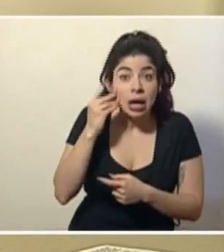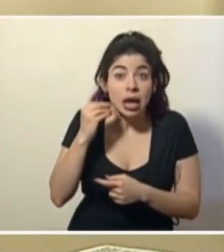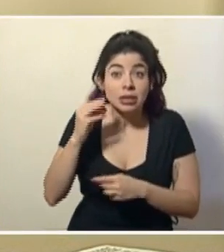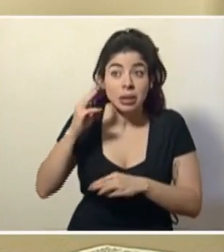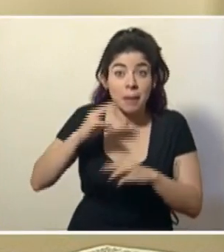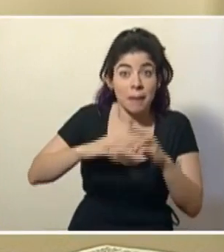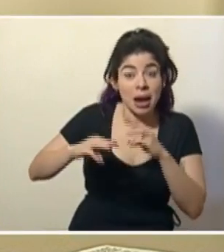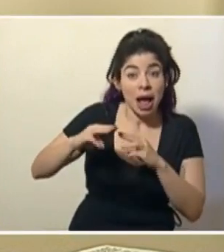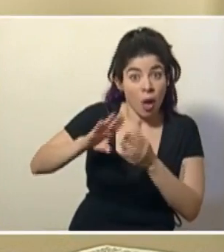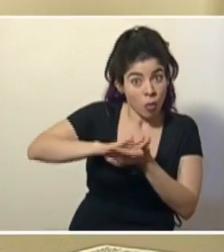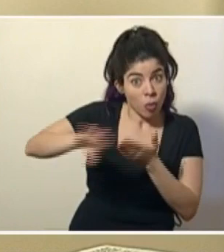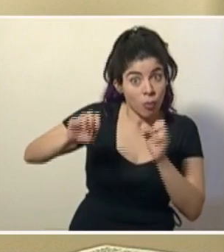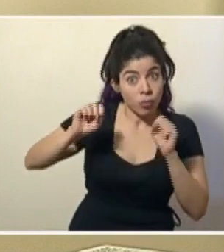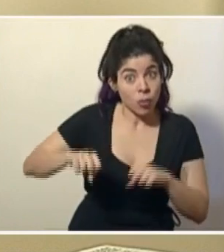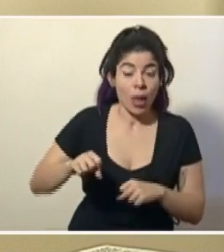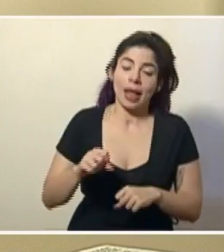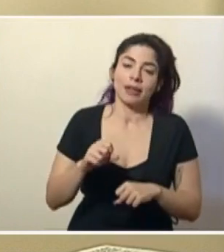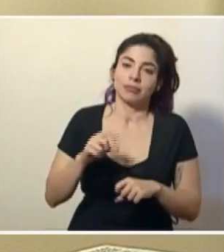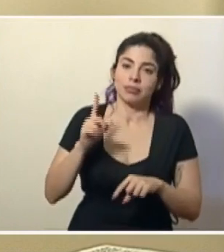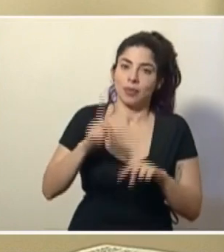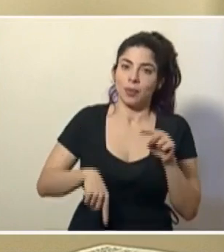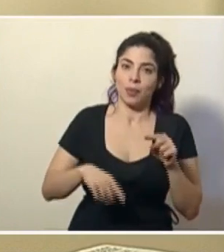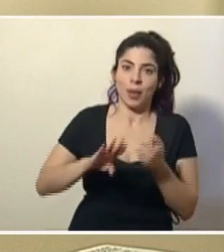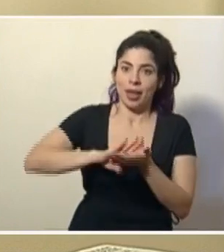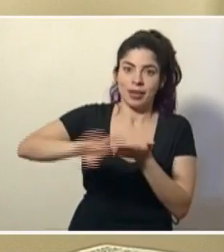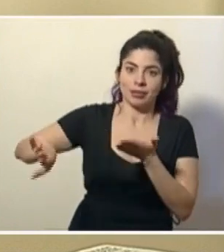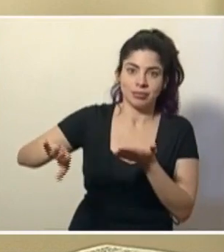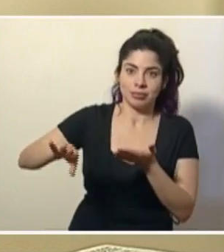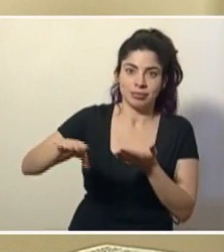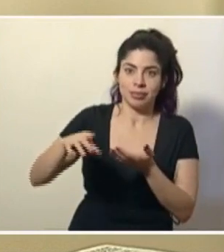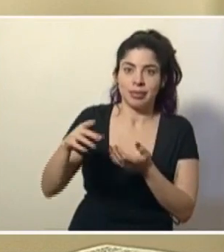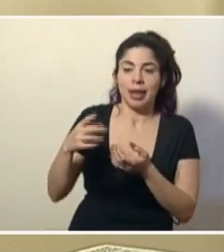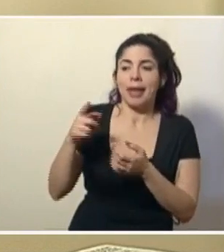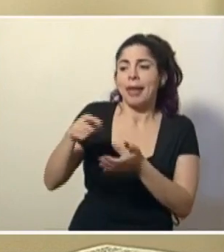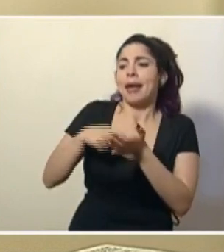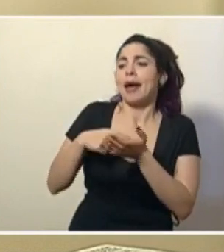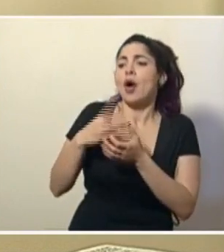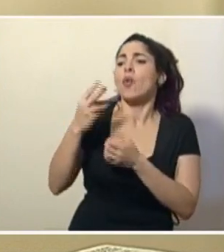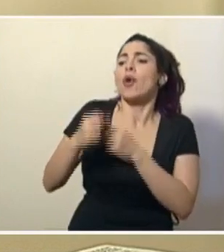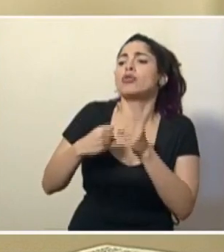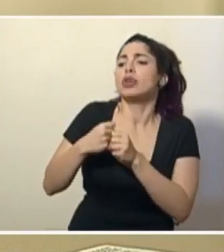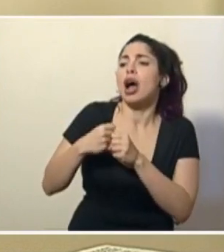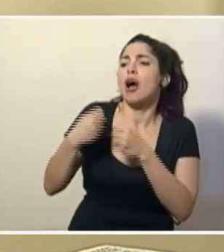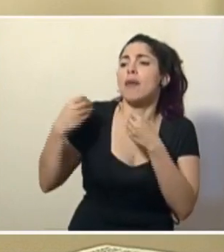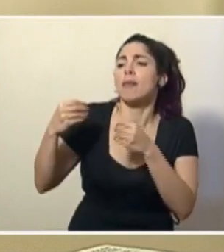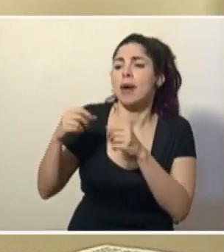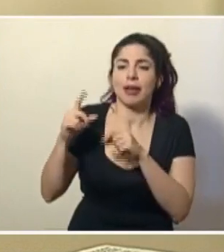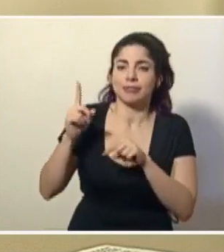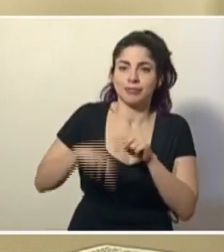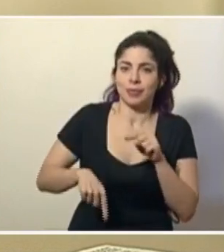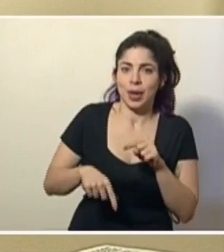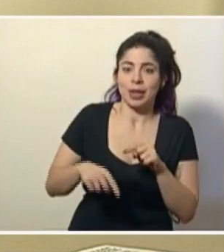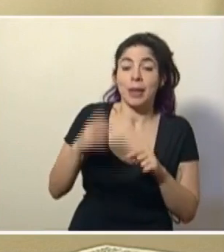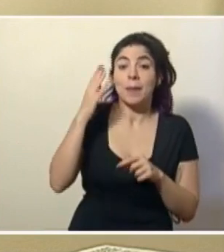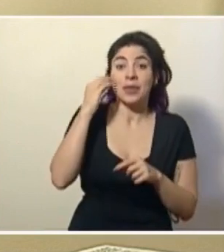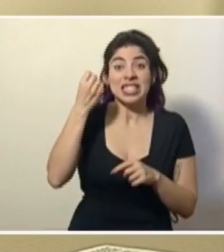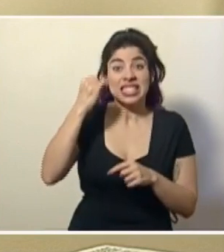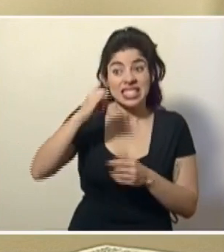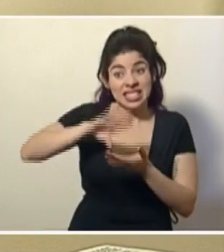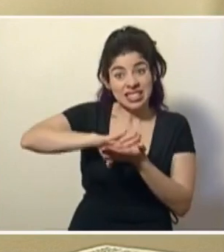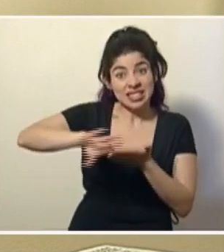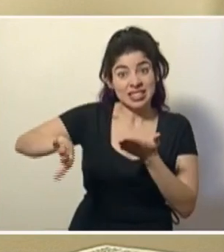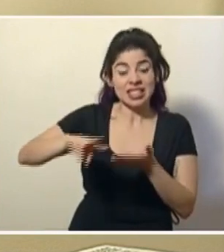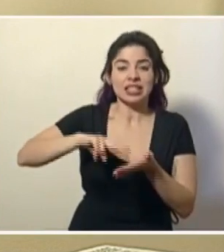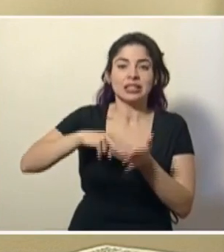el mercado, una presencia en el mercado de N años o X tiempo. Porque si eso se hiciera,